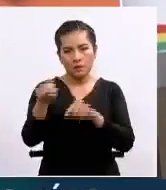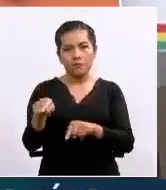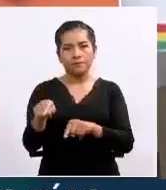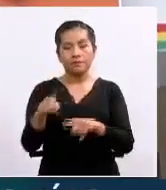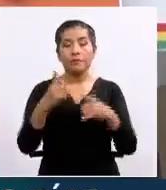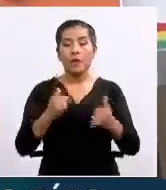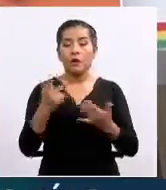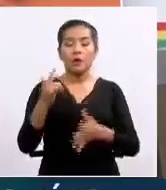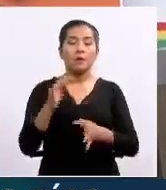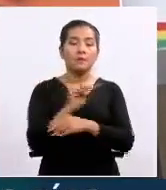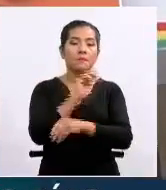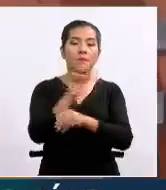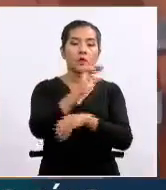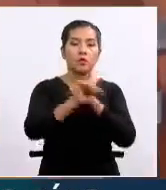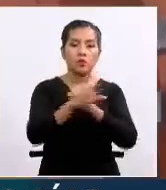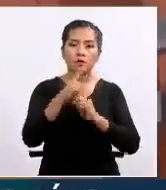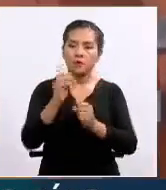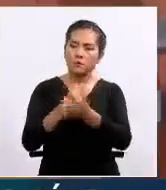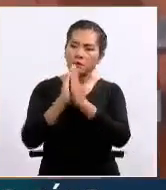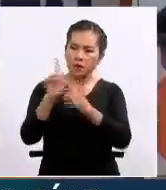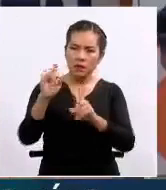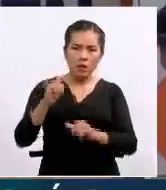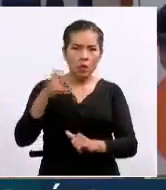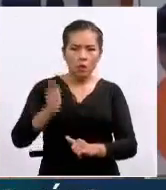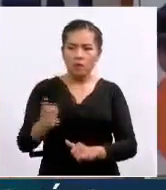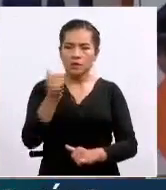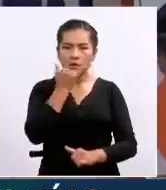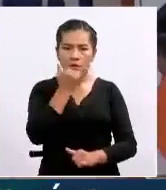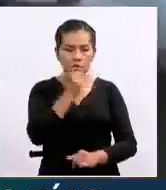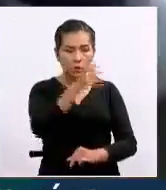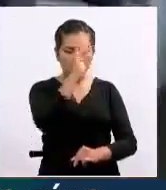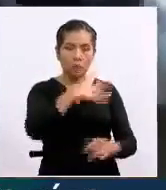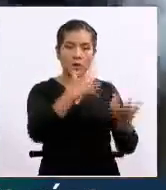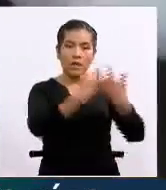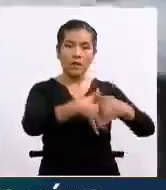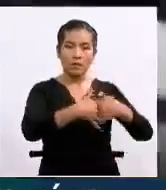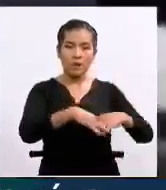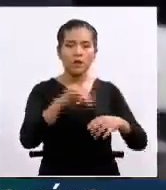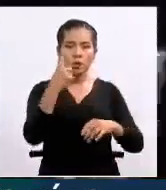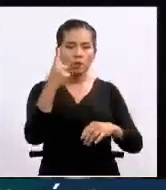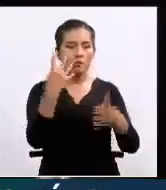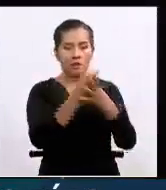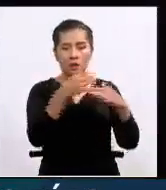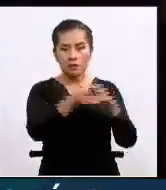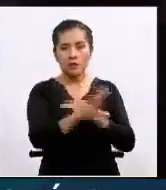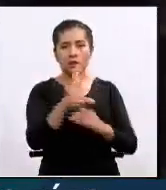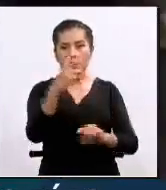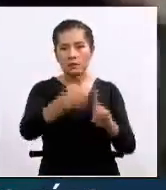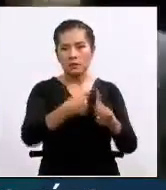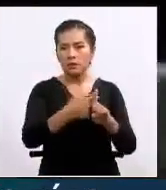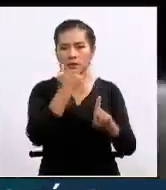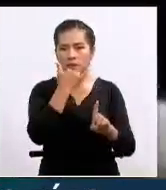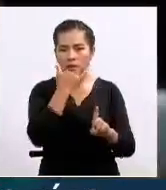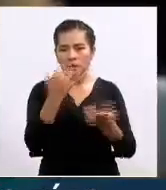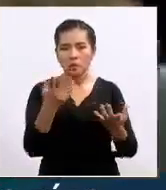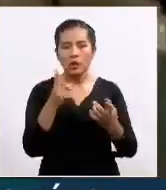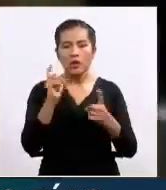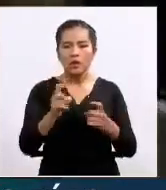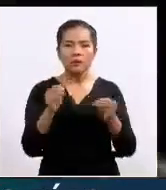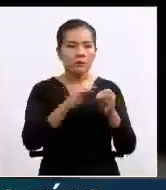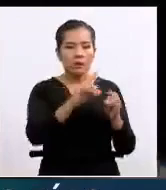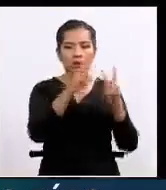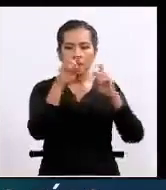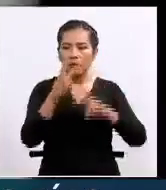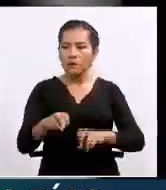la decisión del juez con el objetivo que la detención preventiva del empresario sea por 6 meses, bajo el argumento de que no se podría realizar